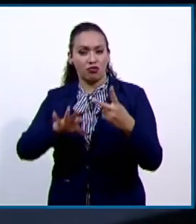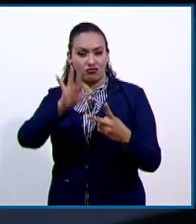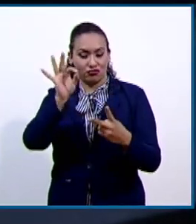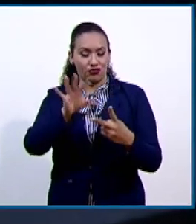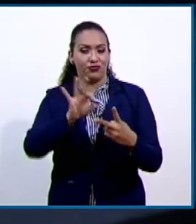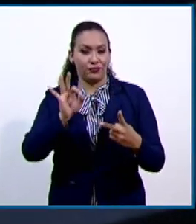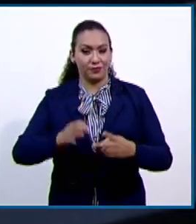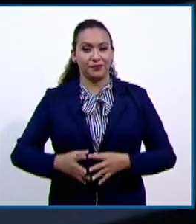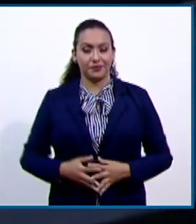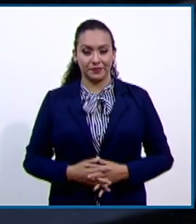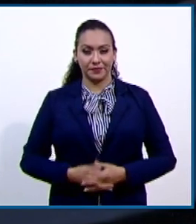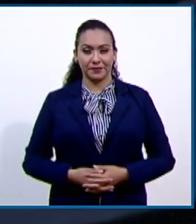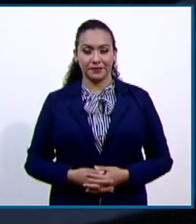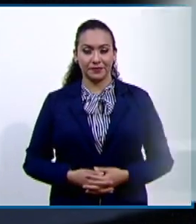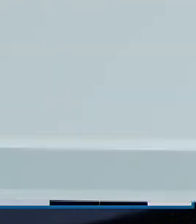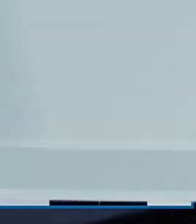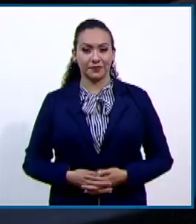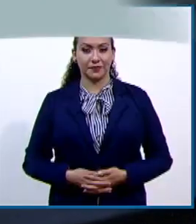aspirantes.